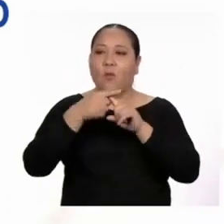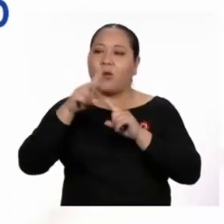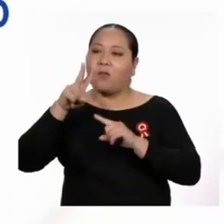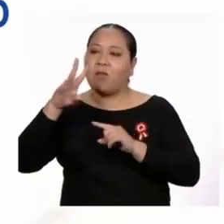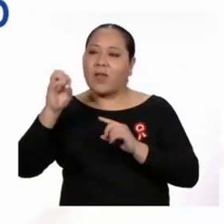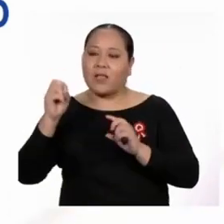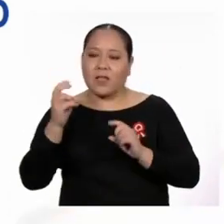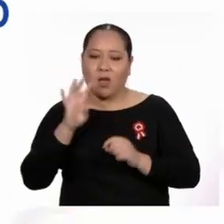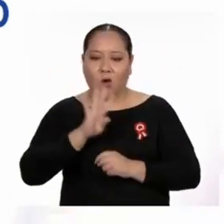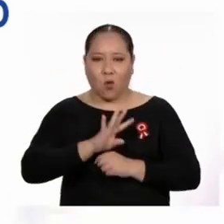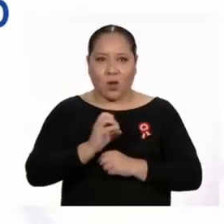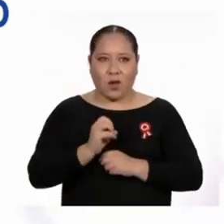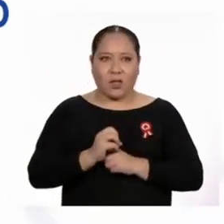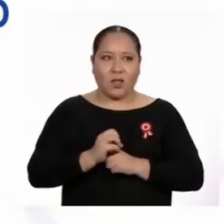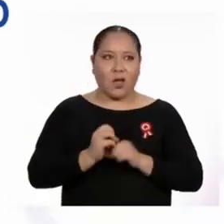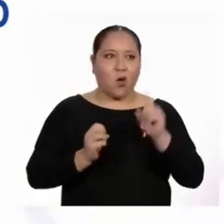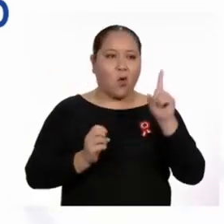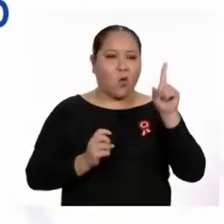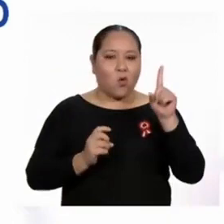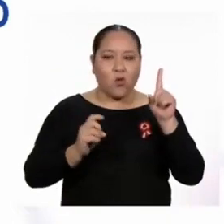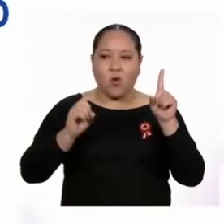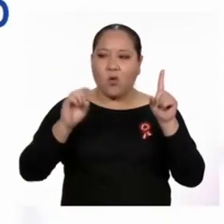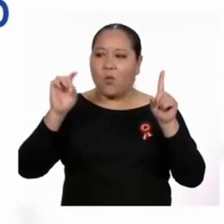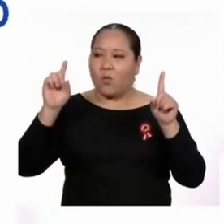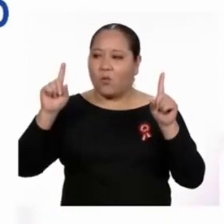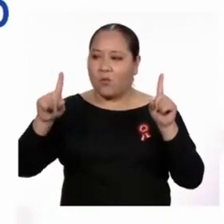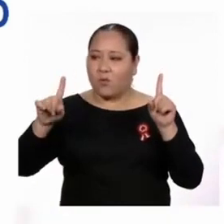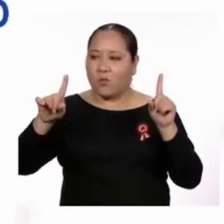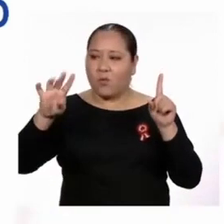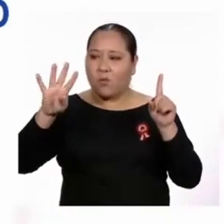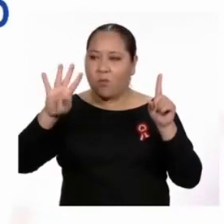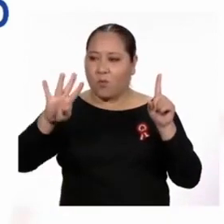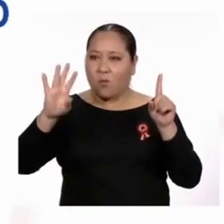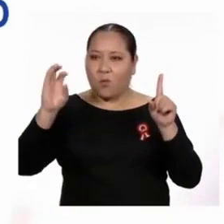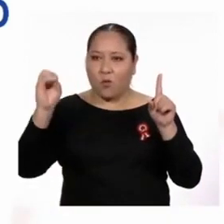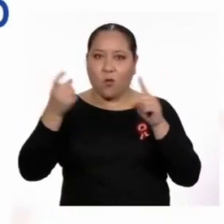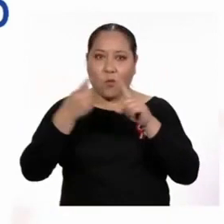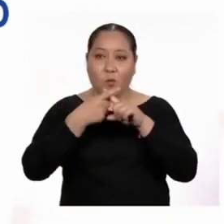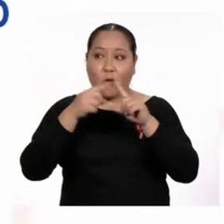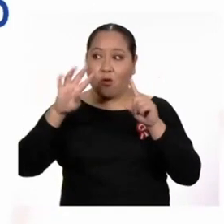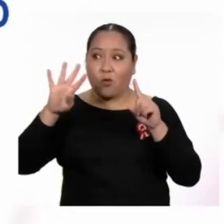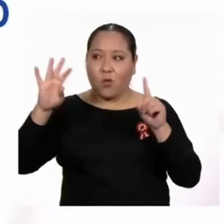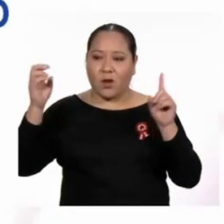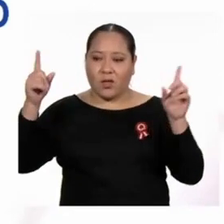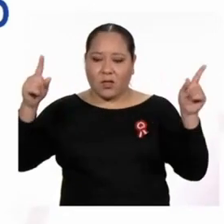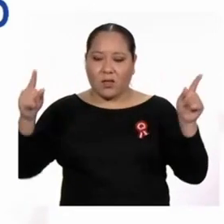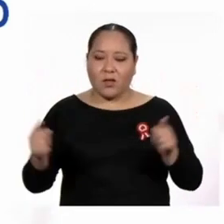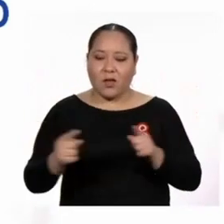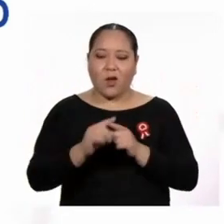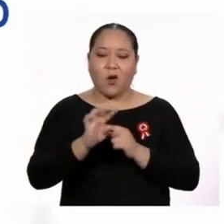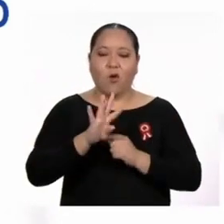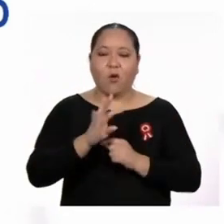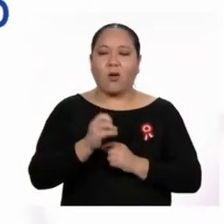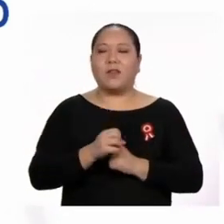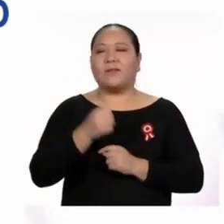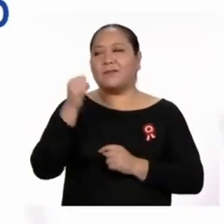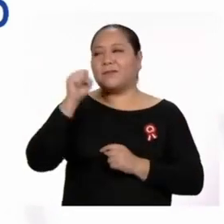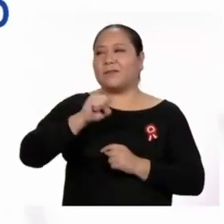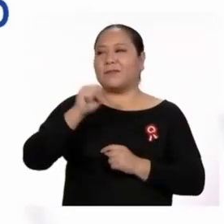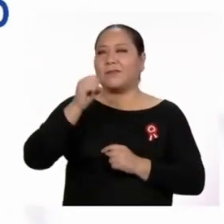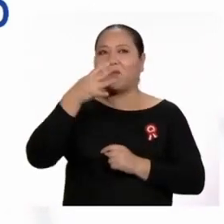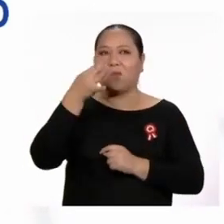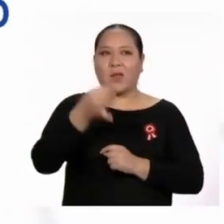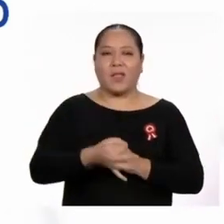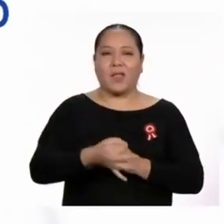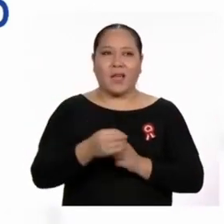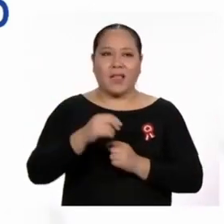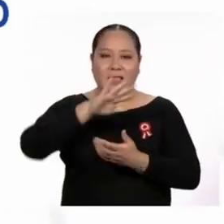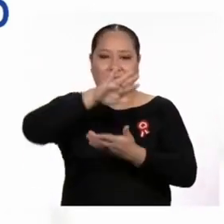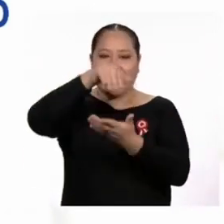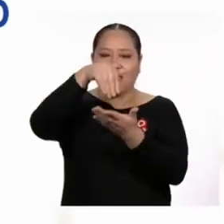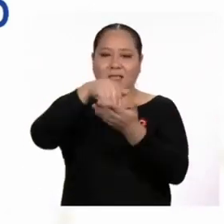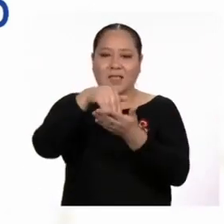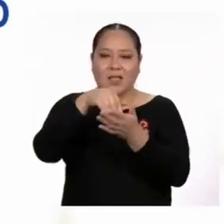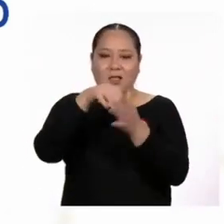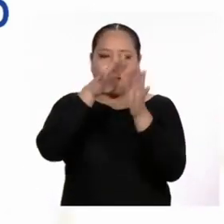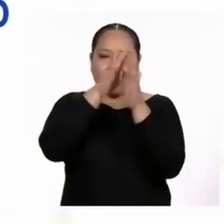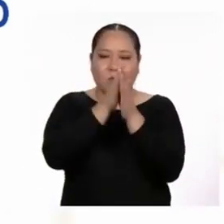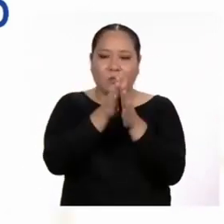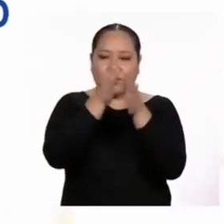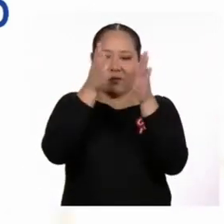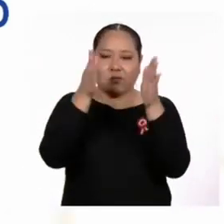40. Y 1 por 40 es 40. Es cierto, del centro para